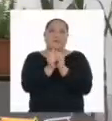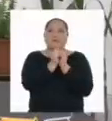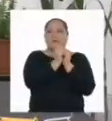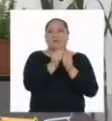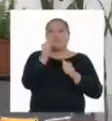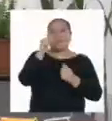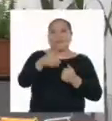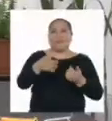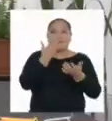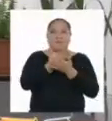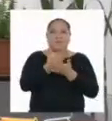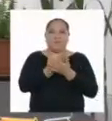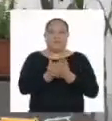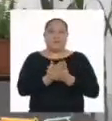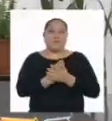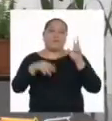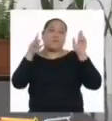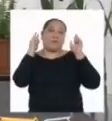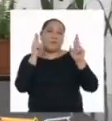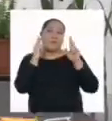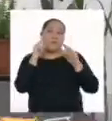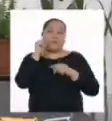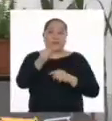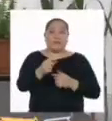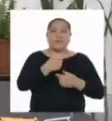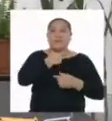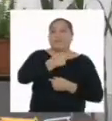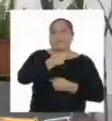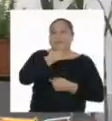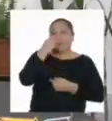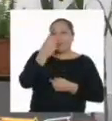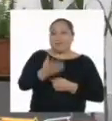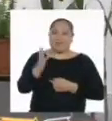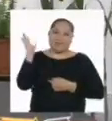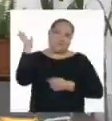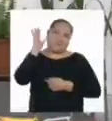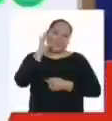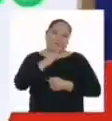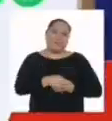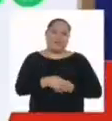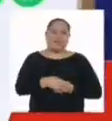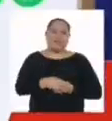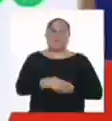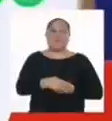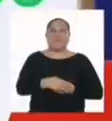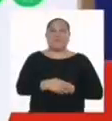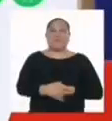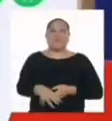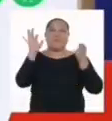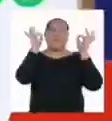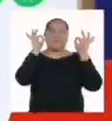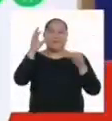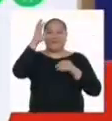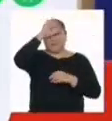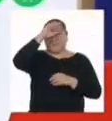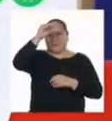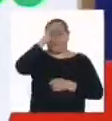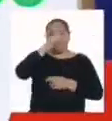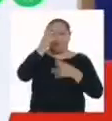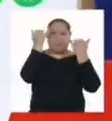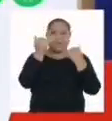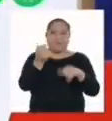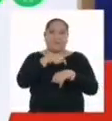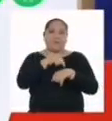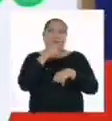acompañarnos en este experimento. Espero que les haya gustado. Hasta pronto. Muy bien, chicas y chicos. Ahora